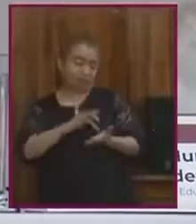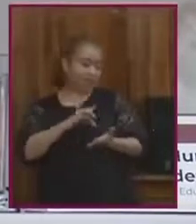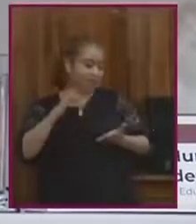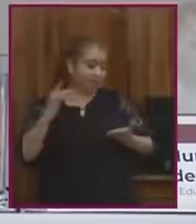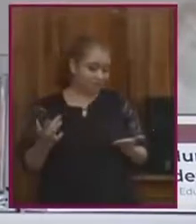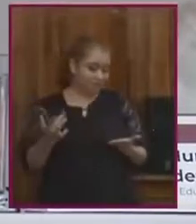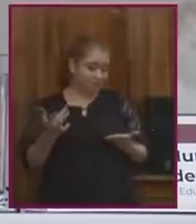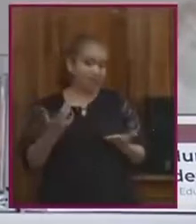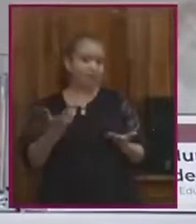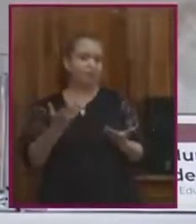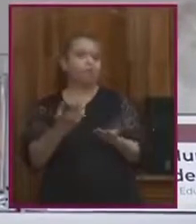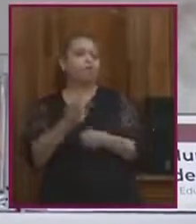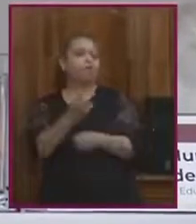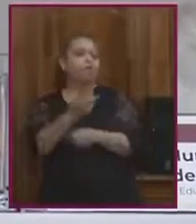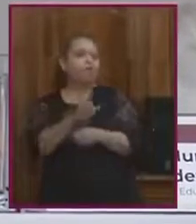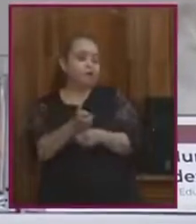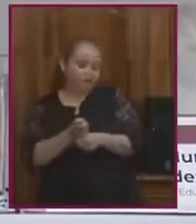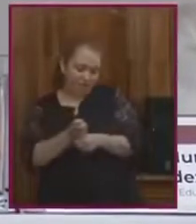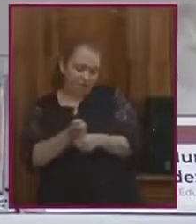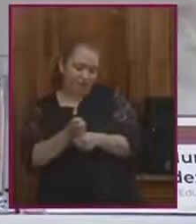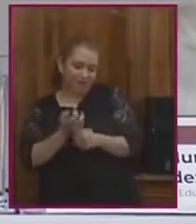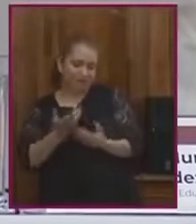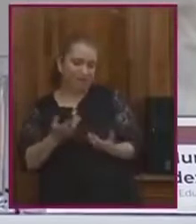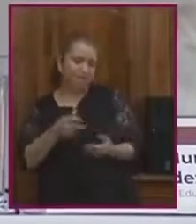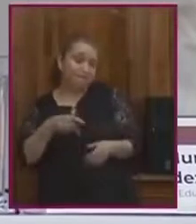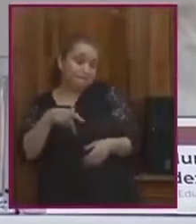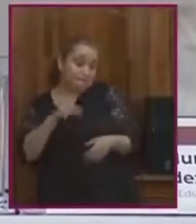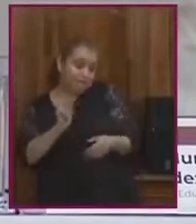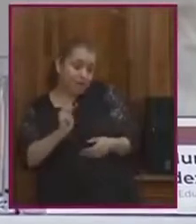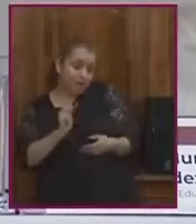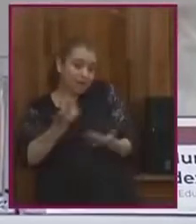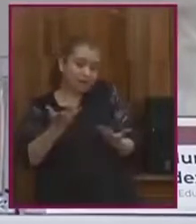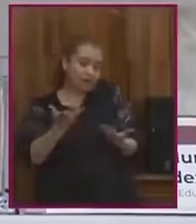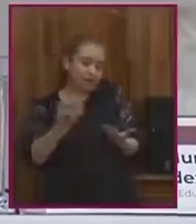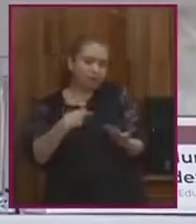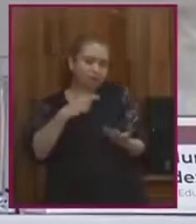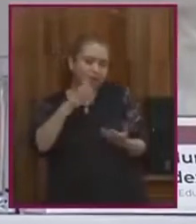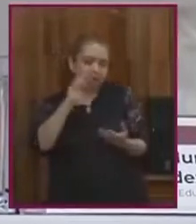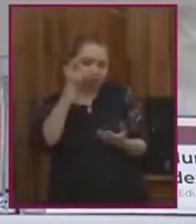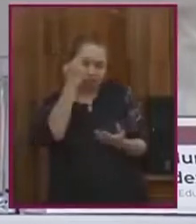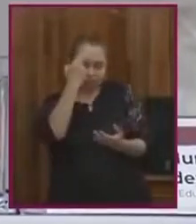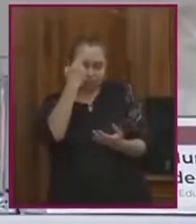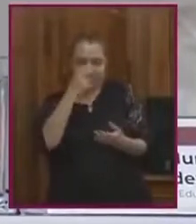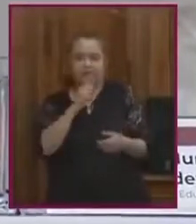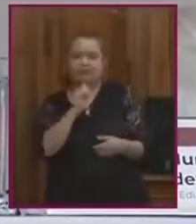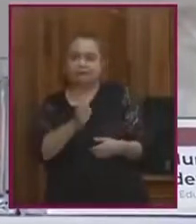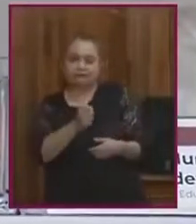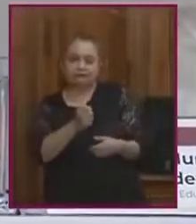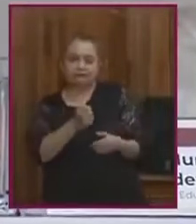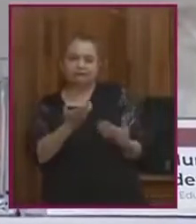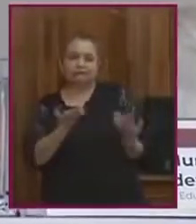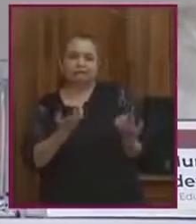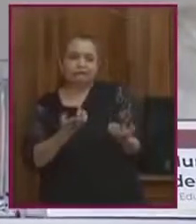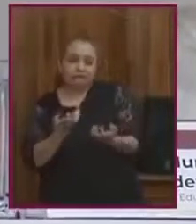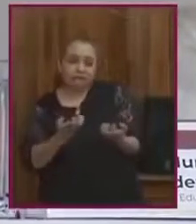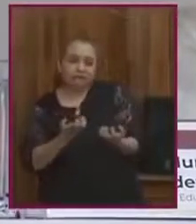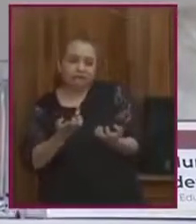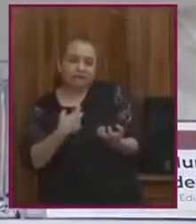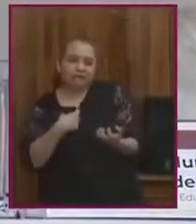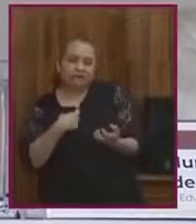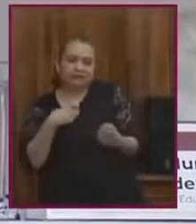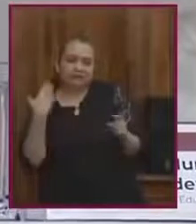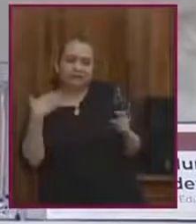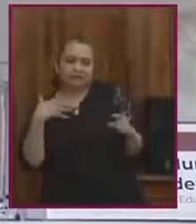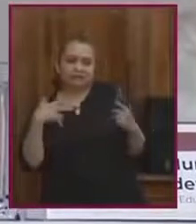gracias por invitarnos, pero debemos de reconocer que este ejercicio es